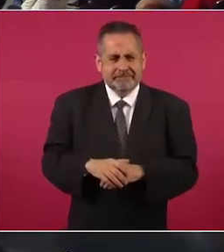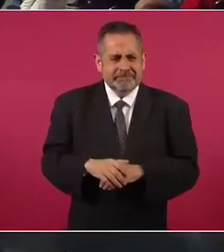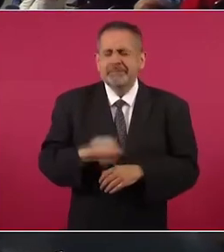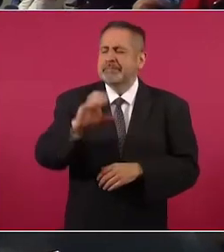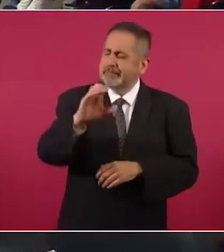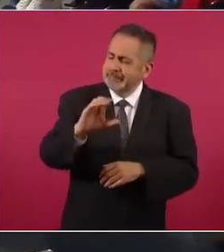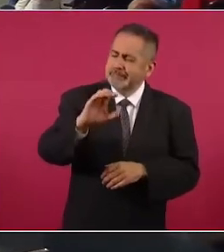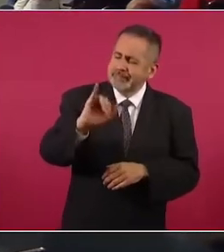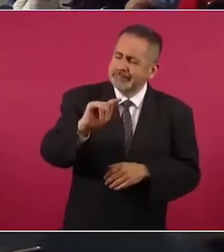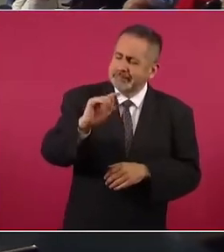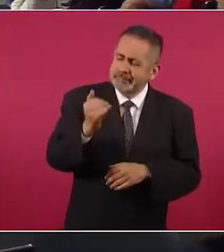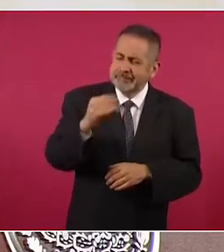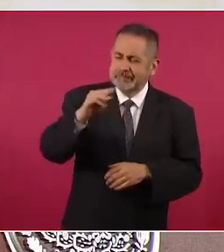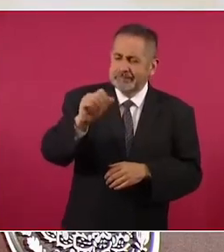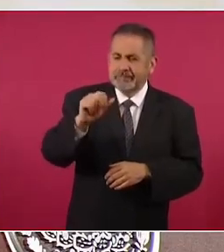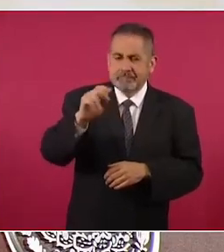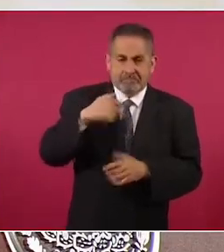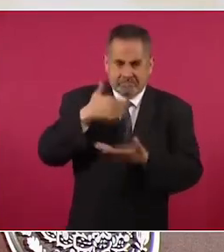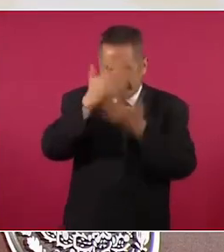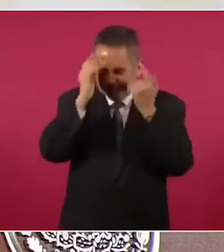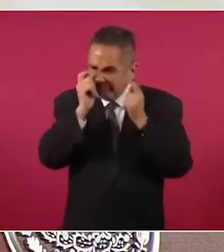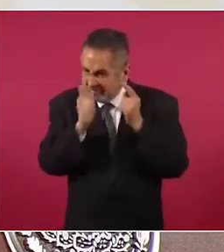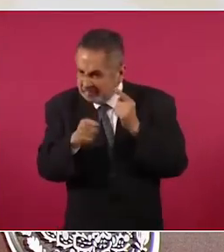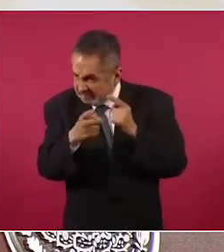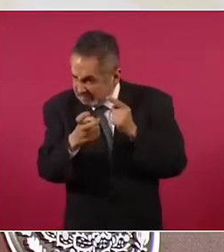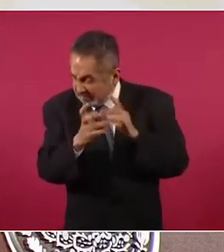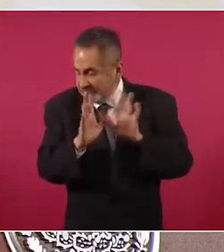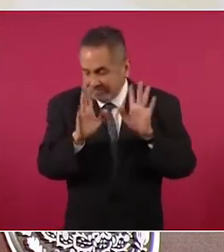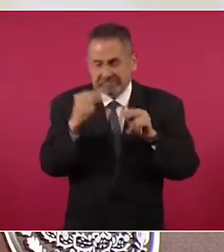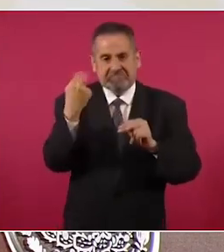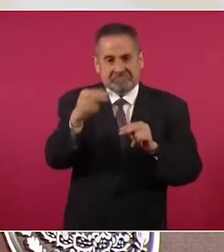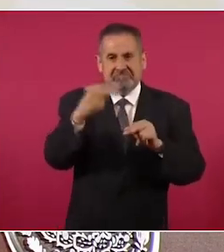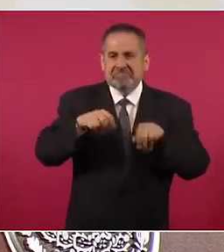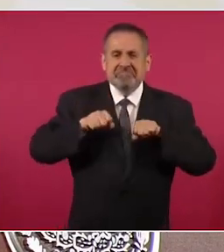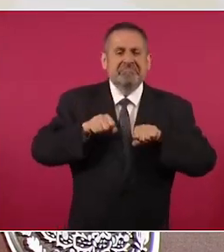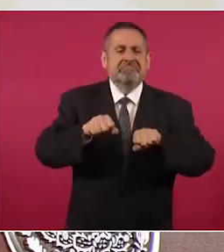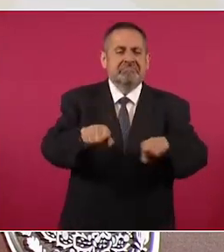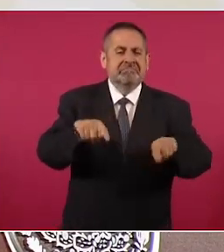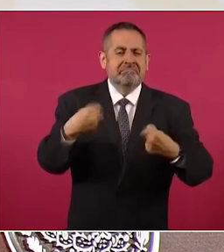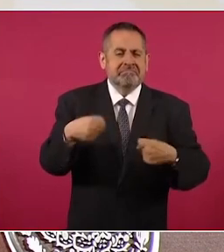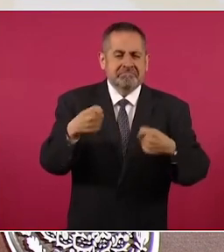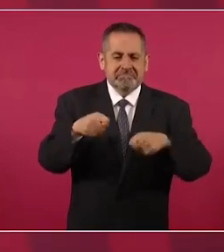Citymark, yo ni sabía qué cosa era eso, pero bueno, ya me explicaron.